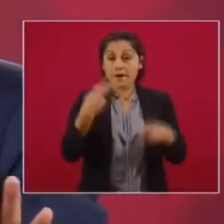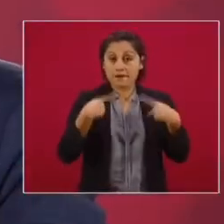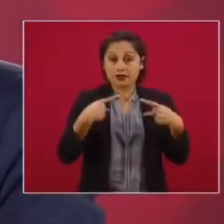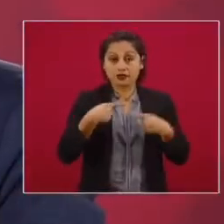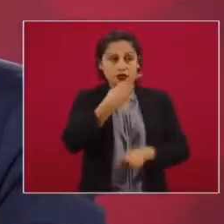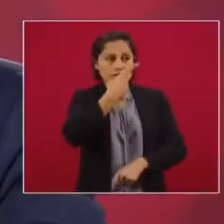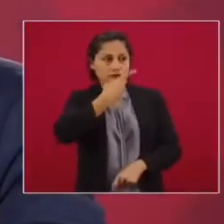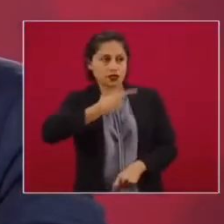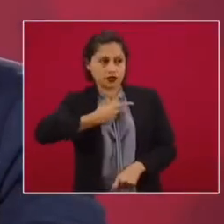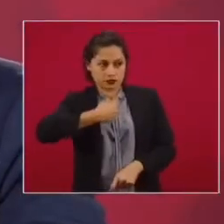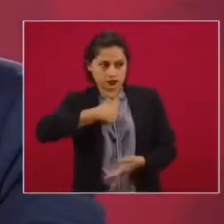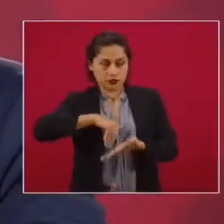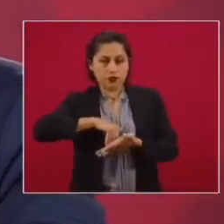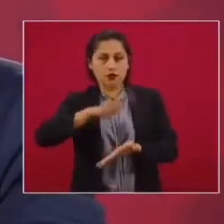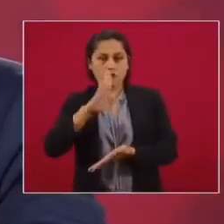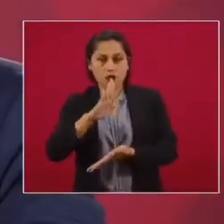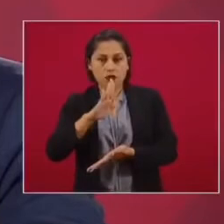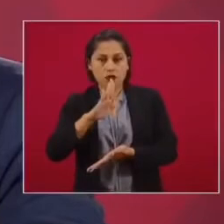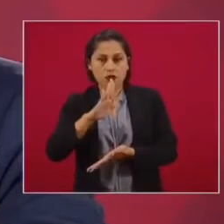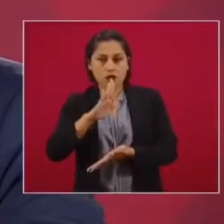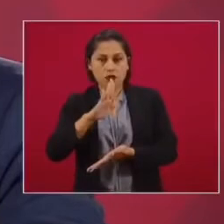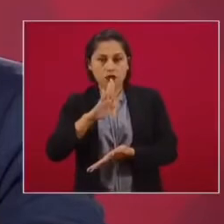adiós, a Palenque, Chiapas.